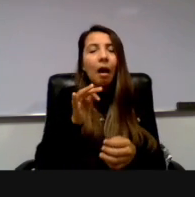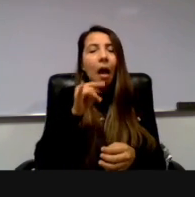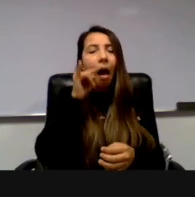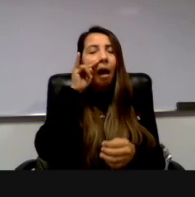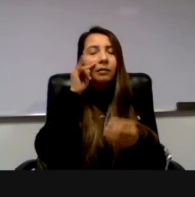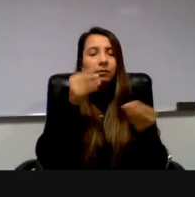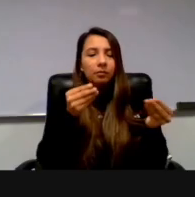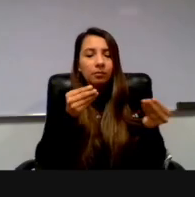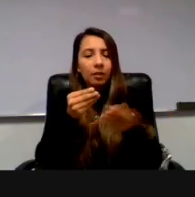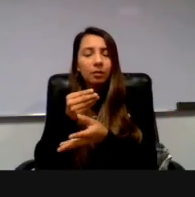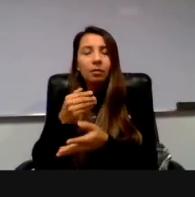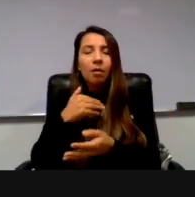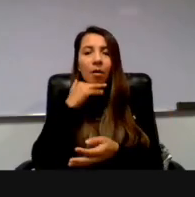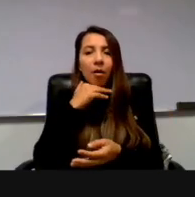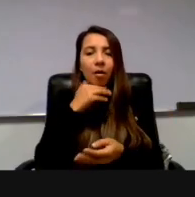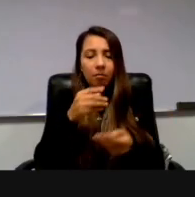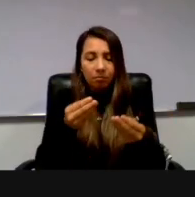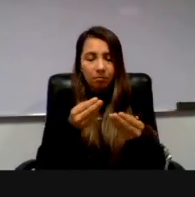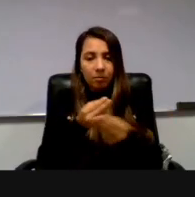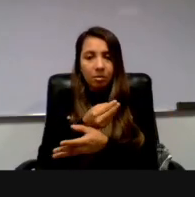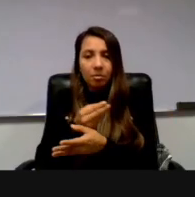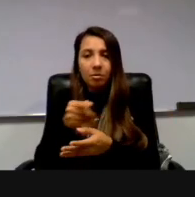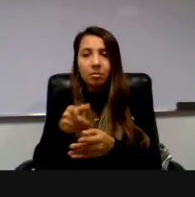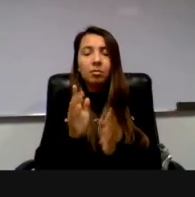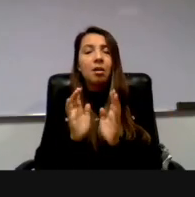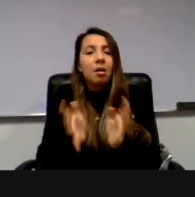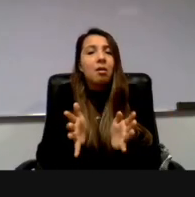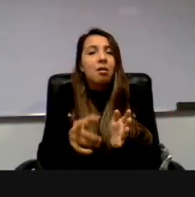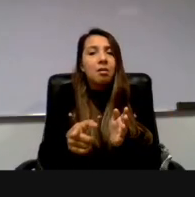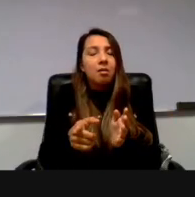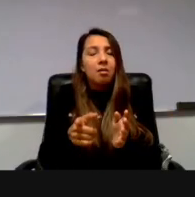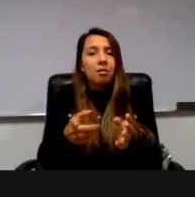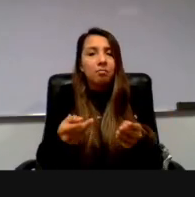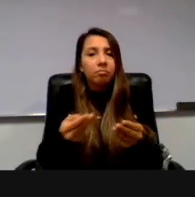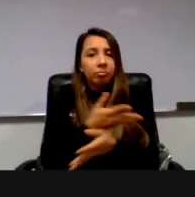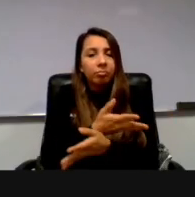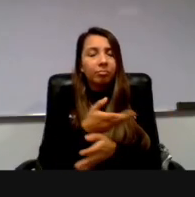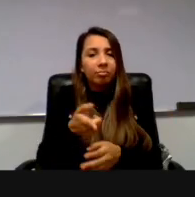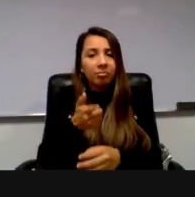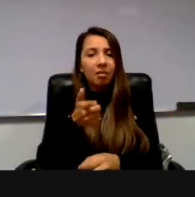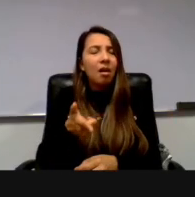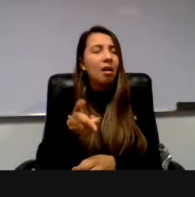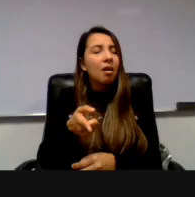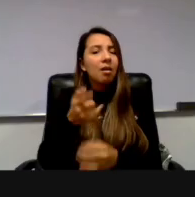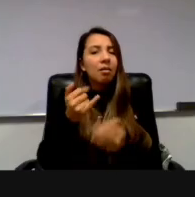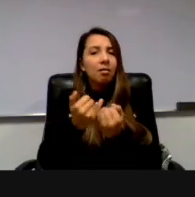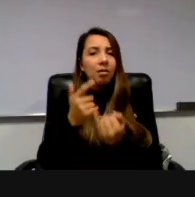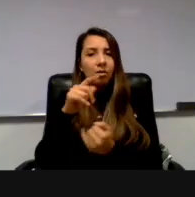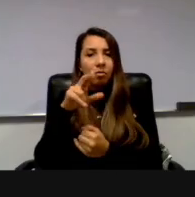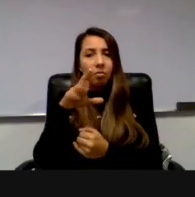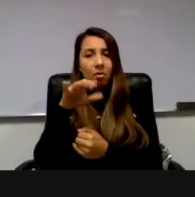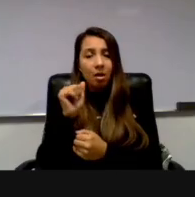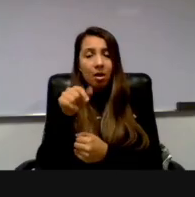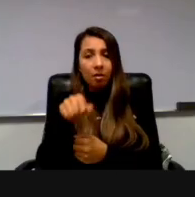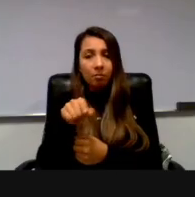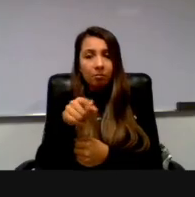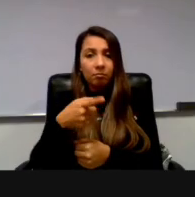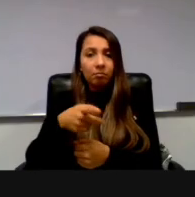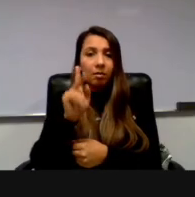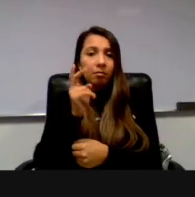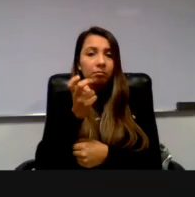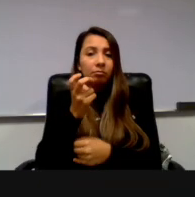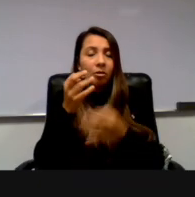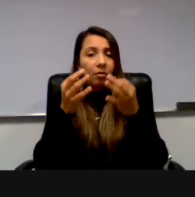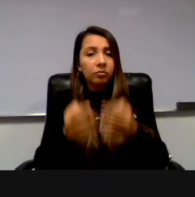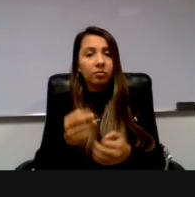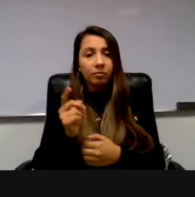arqueas, con una sola transferencia, pues ya lo vas a estar identificando como un gen de Luca y es probable que sea un falso